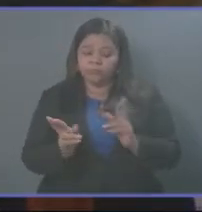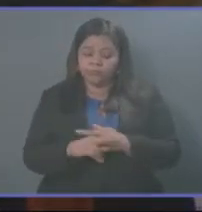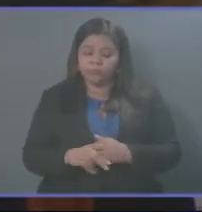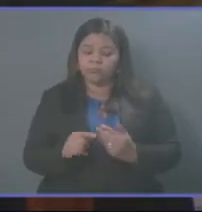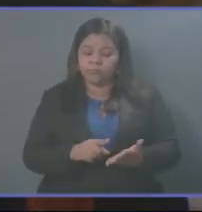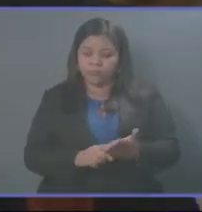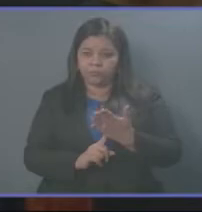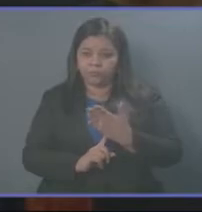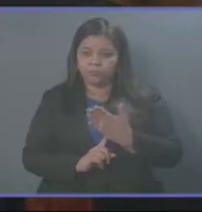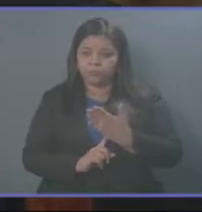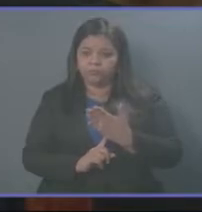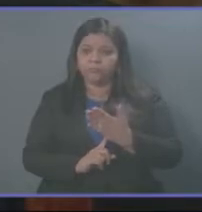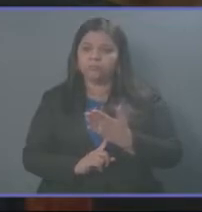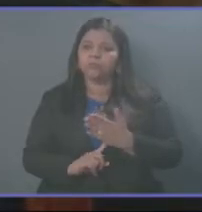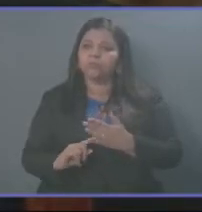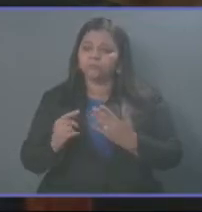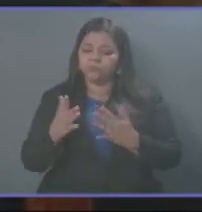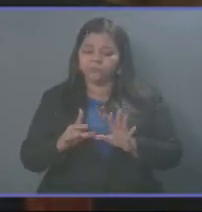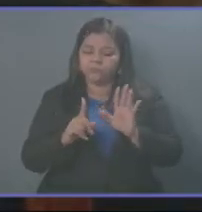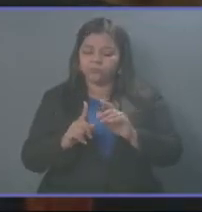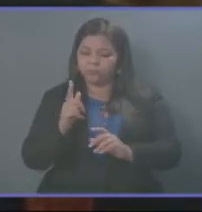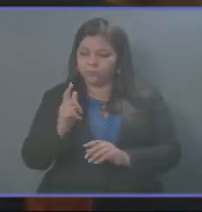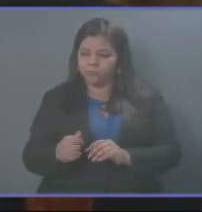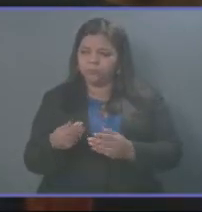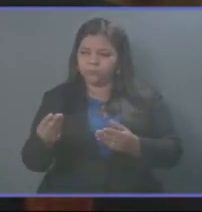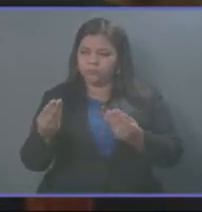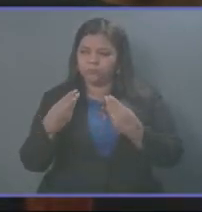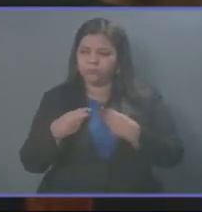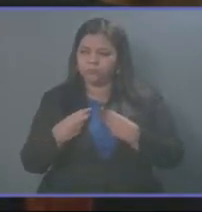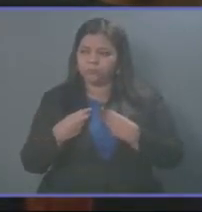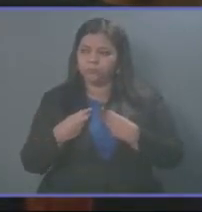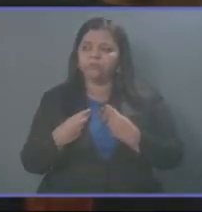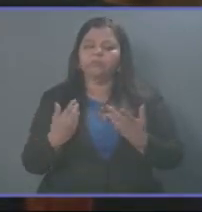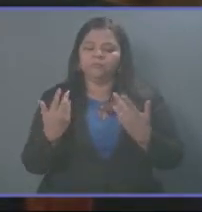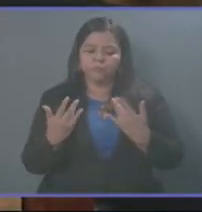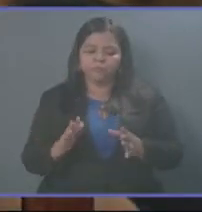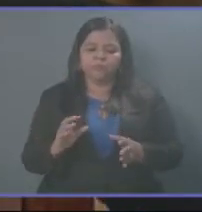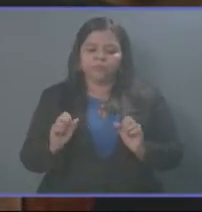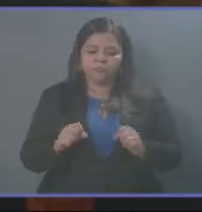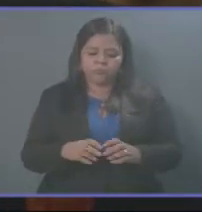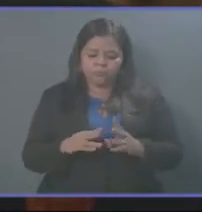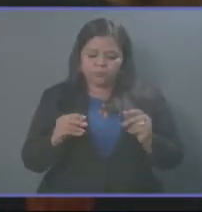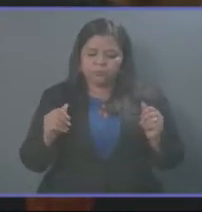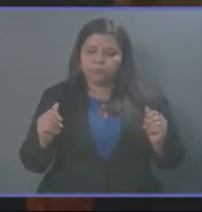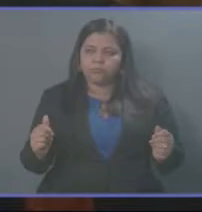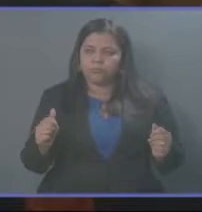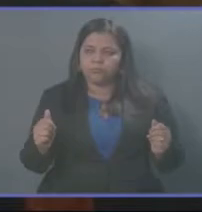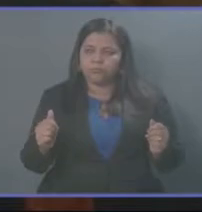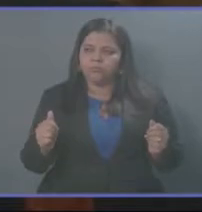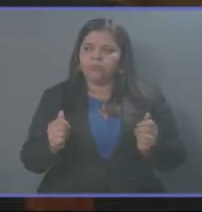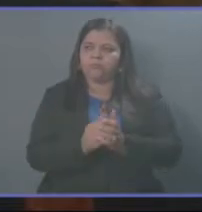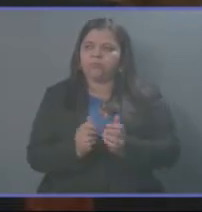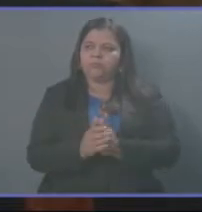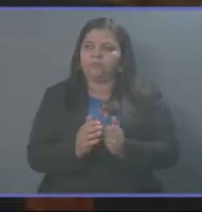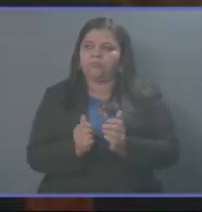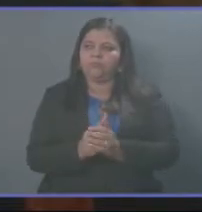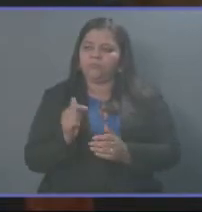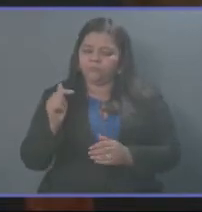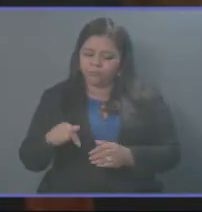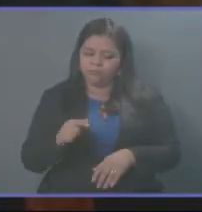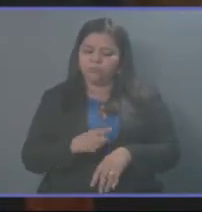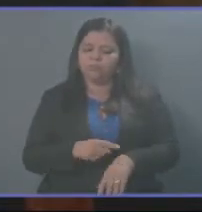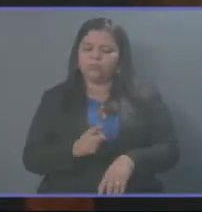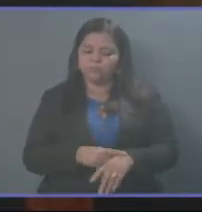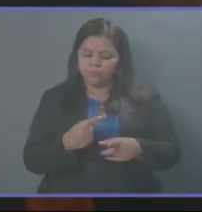planteado traer para dentro de 6 meses contemple y resuelva los problemas que todavía